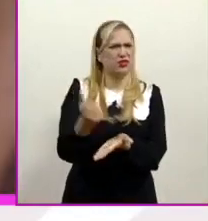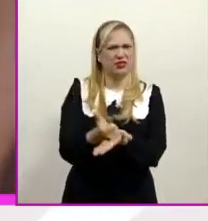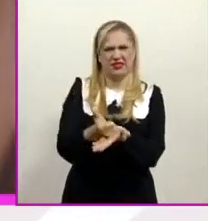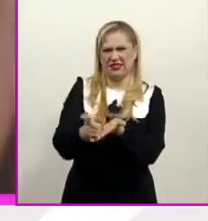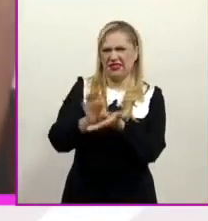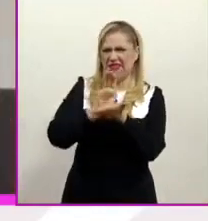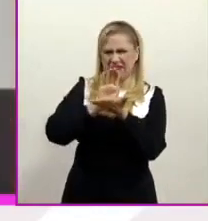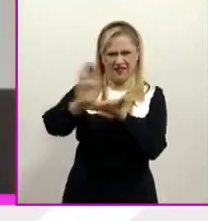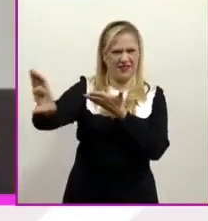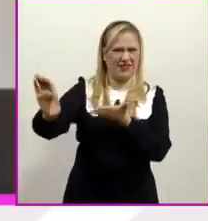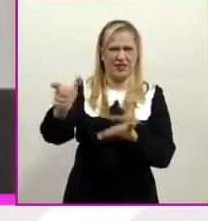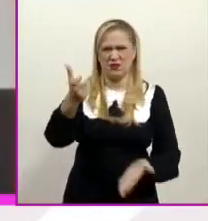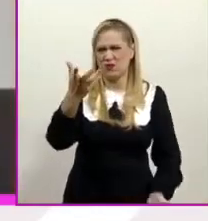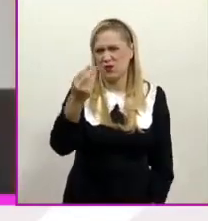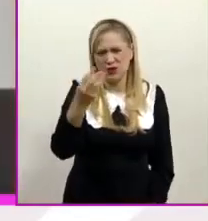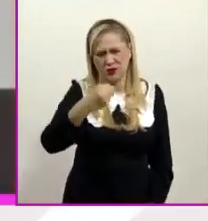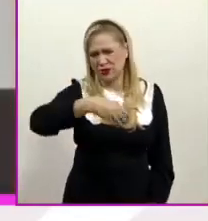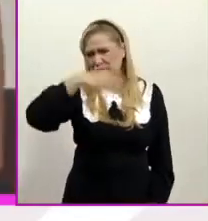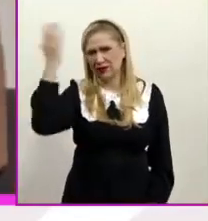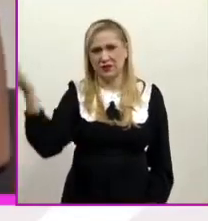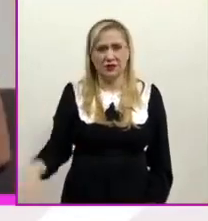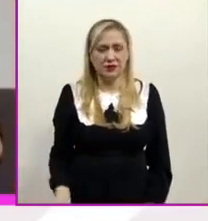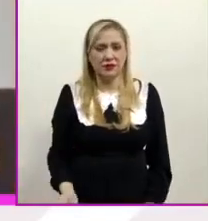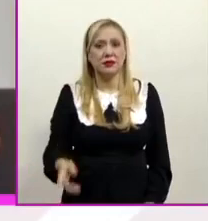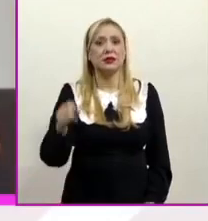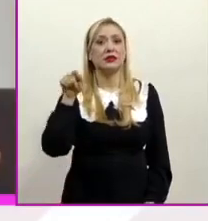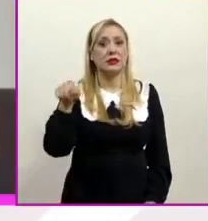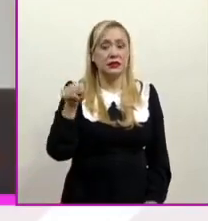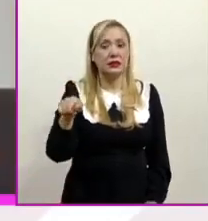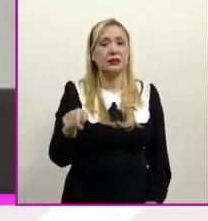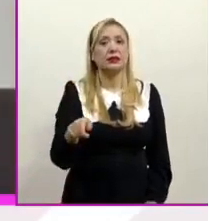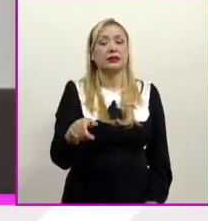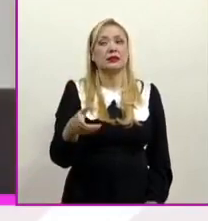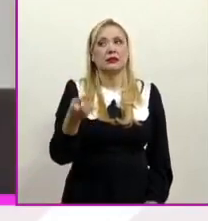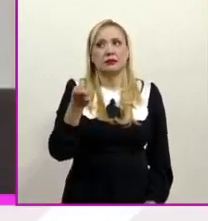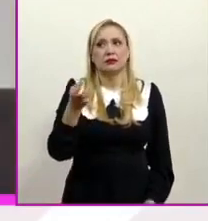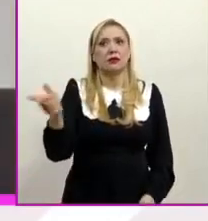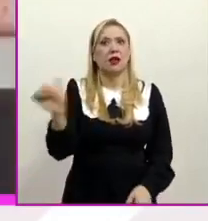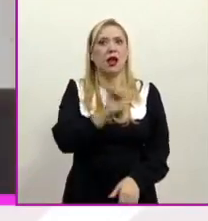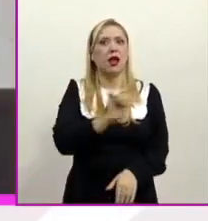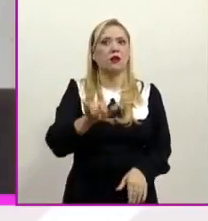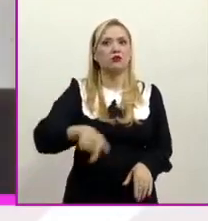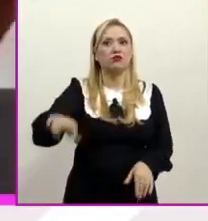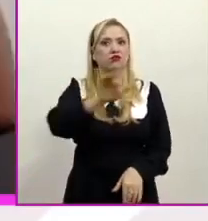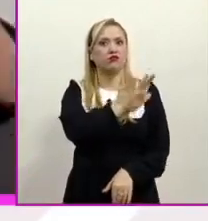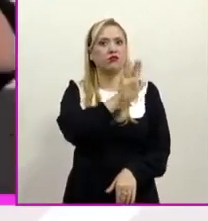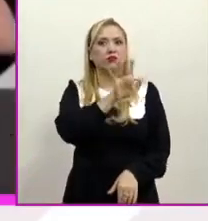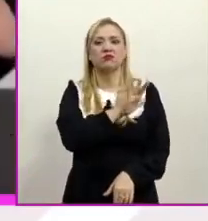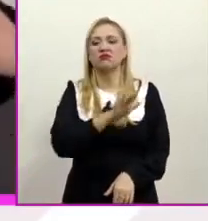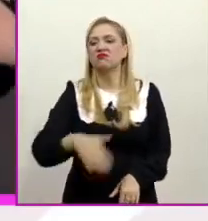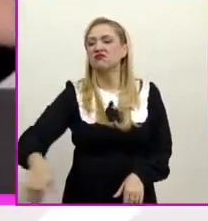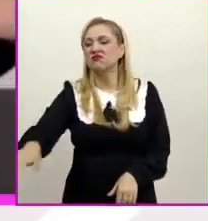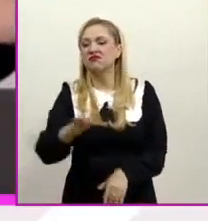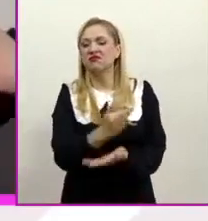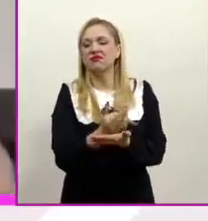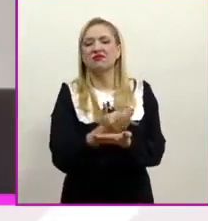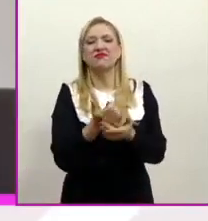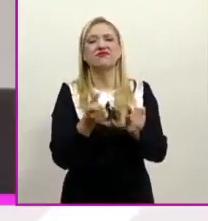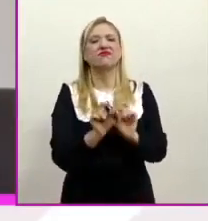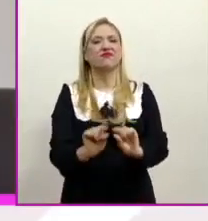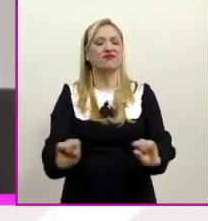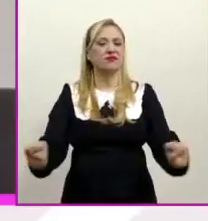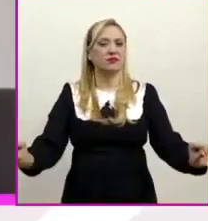montón. No te puedo... A solamente los protagonistas, y al resto les pagan ahí lo que les sobra,